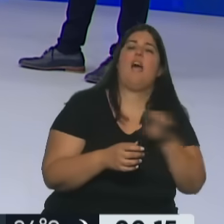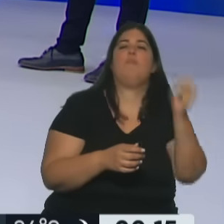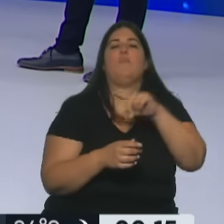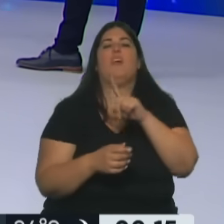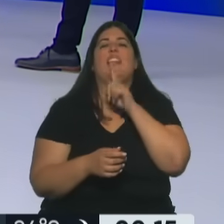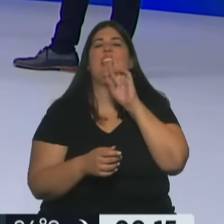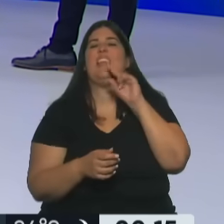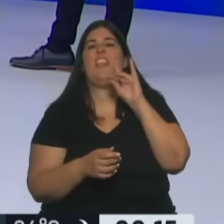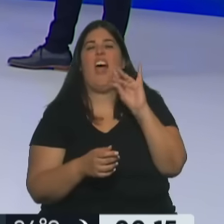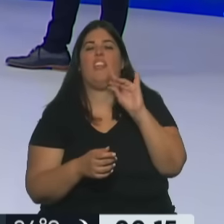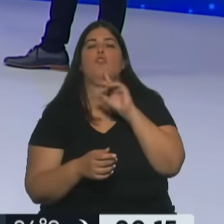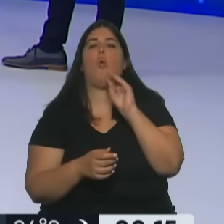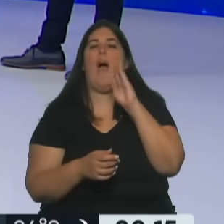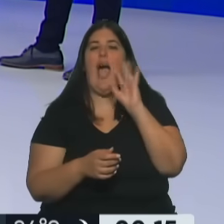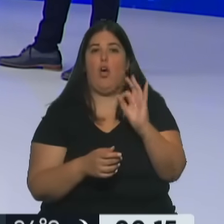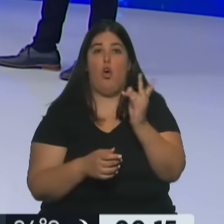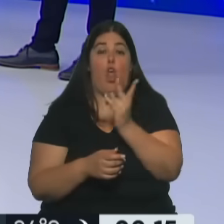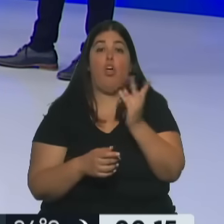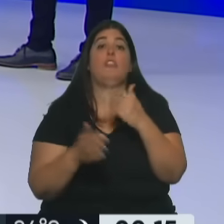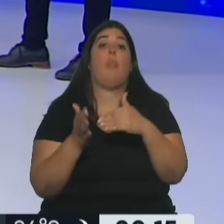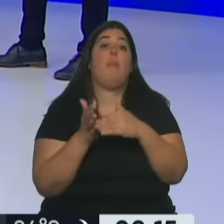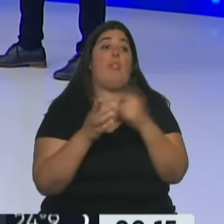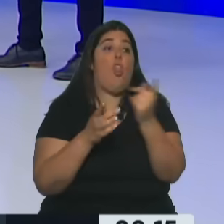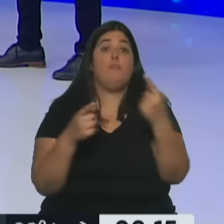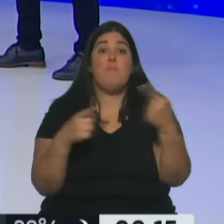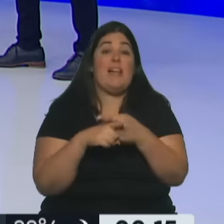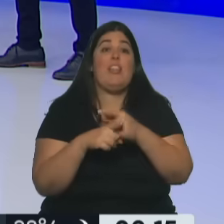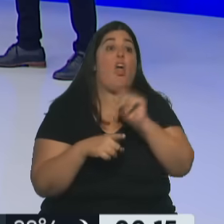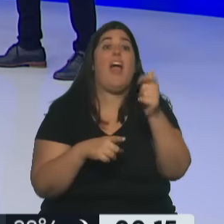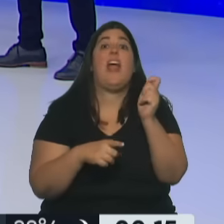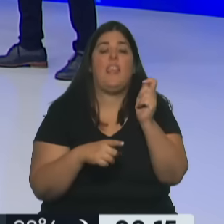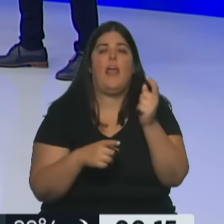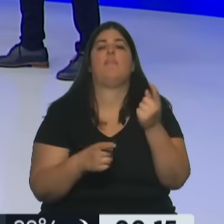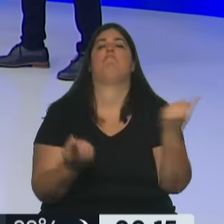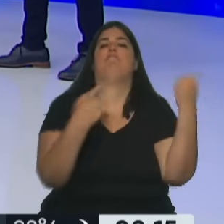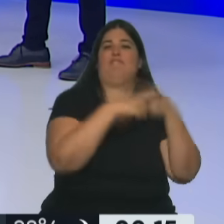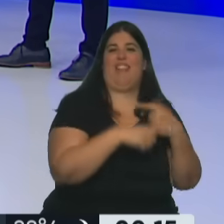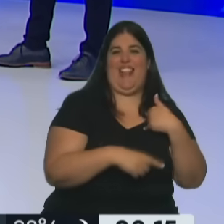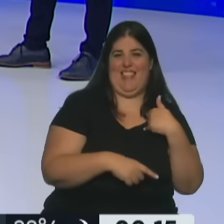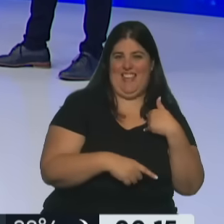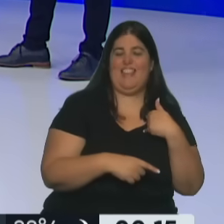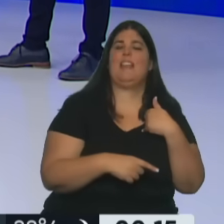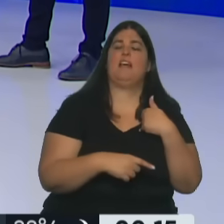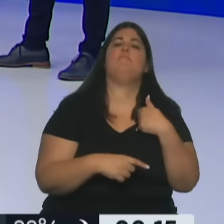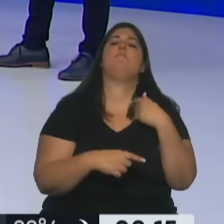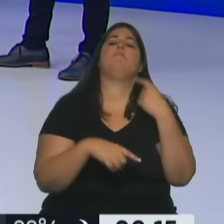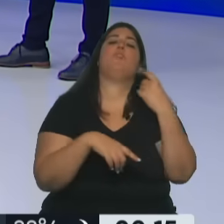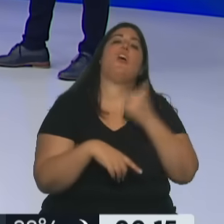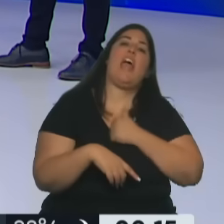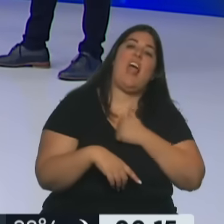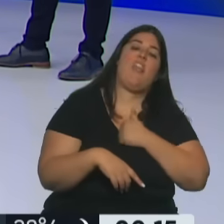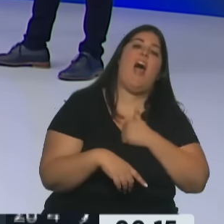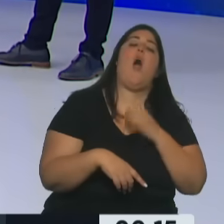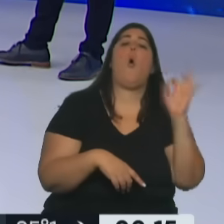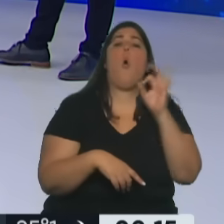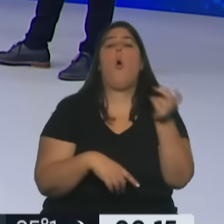Del ganador de ese partido saldrá el tercer rival de la Argentina. En particular, el orden de partidos es Canadá o Trinidad y Tobago